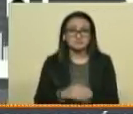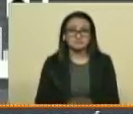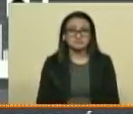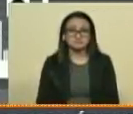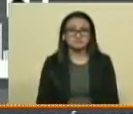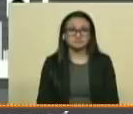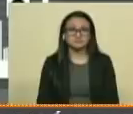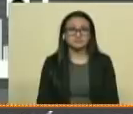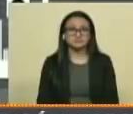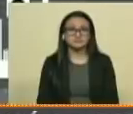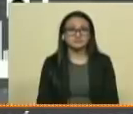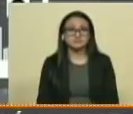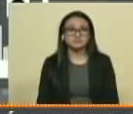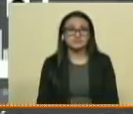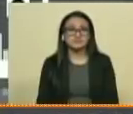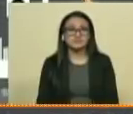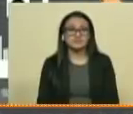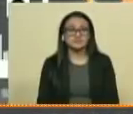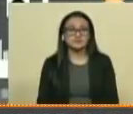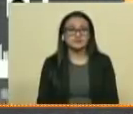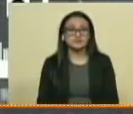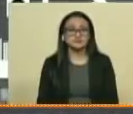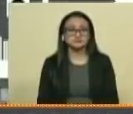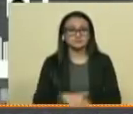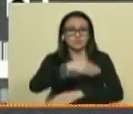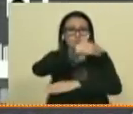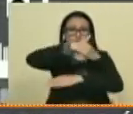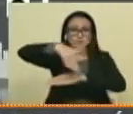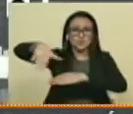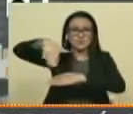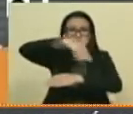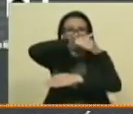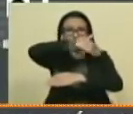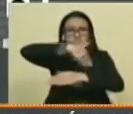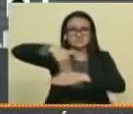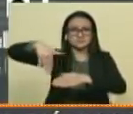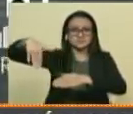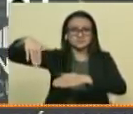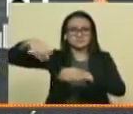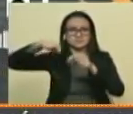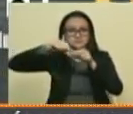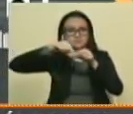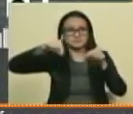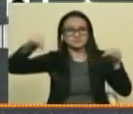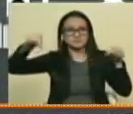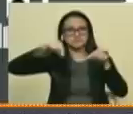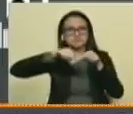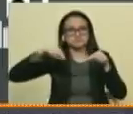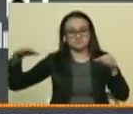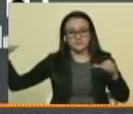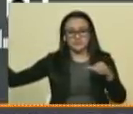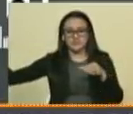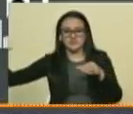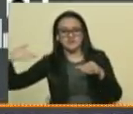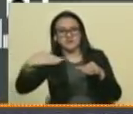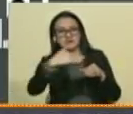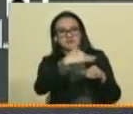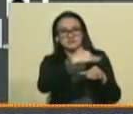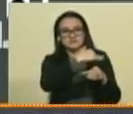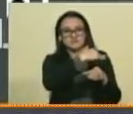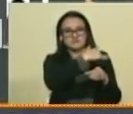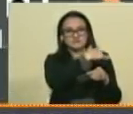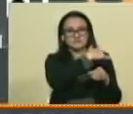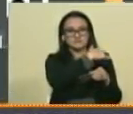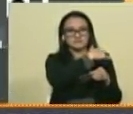colocando a lo largo de la vía férrea del carril propiamente dicho, donde se traslada el tren,